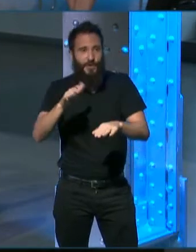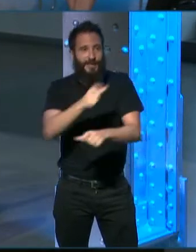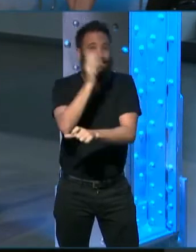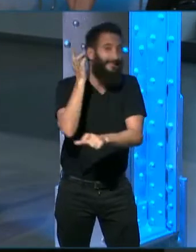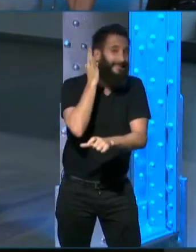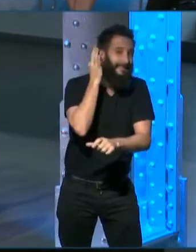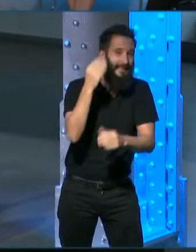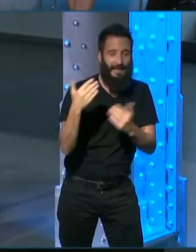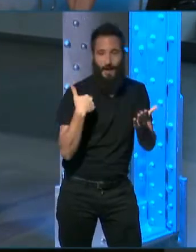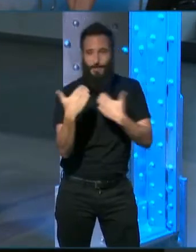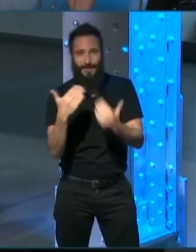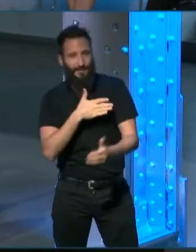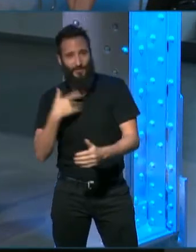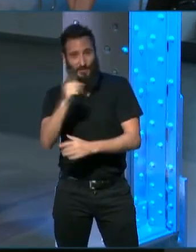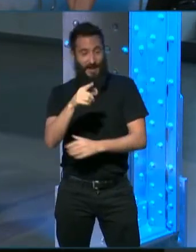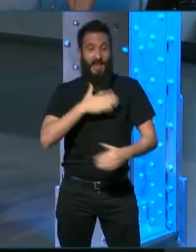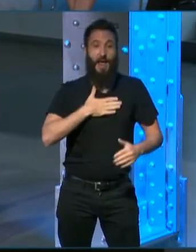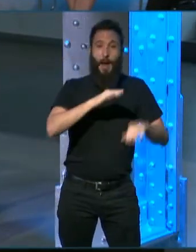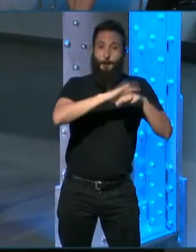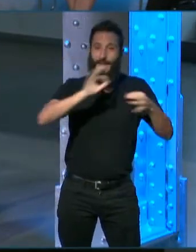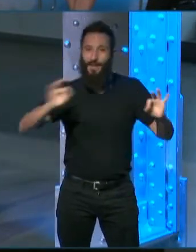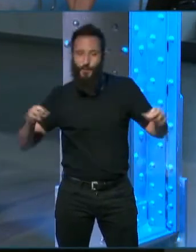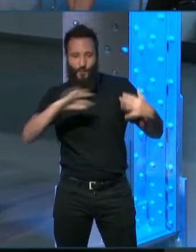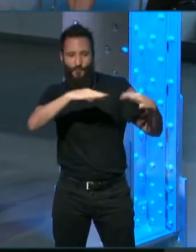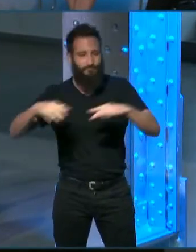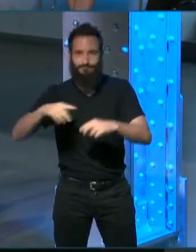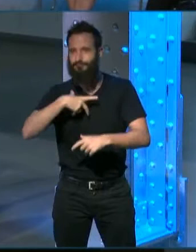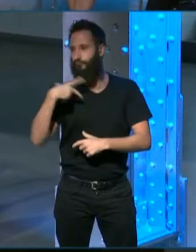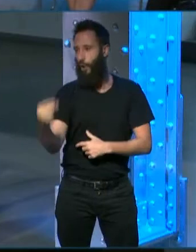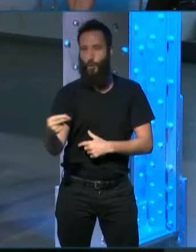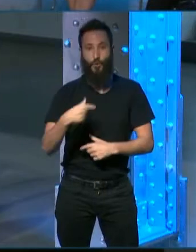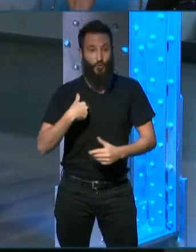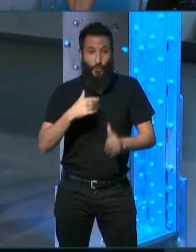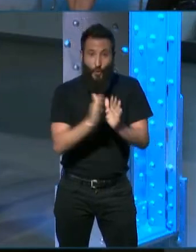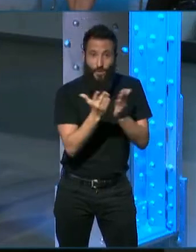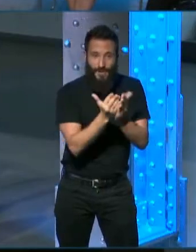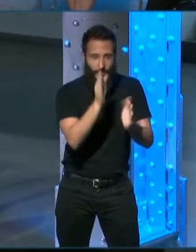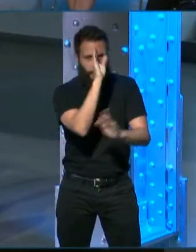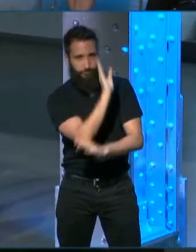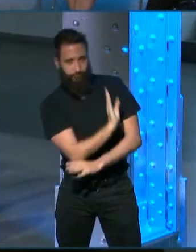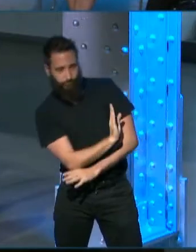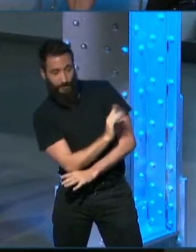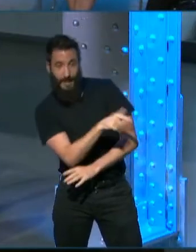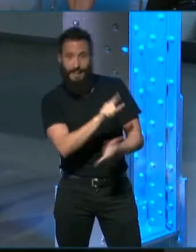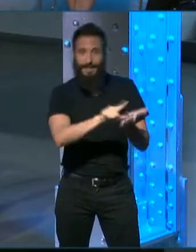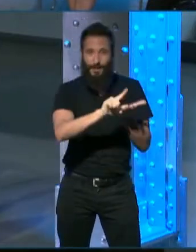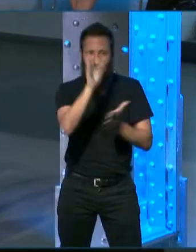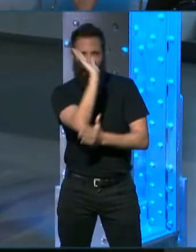estar conmigo, mis amigos no me dejaban jugar al fútbol, me refugié en los libros, me refugié en la literatura, y todo eso se